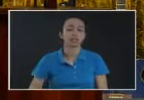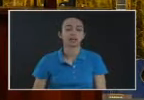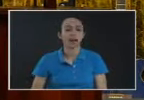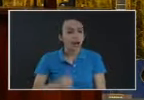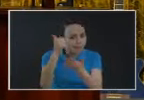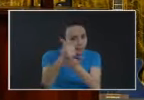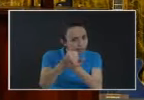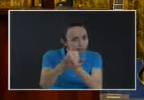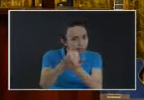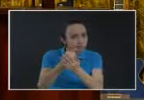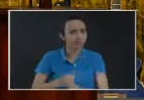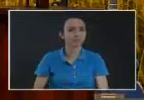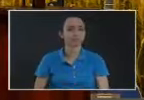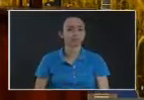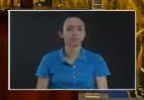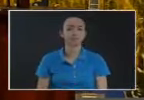Amén.